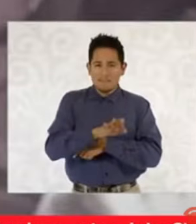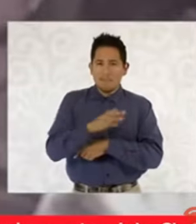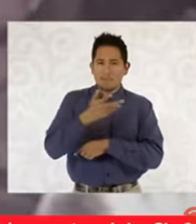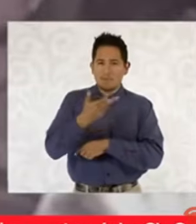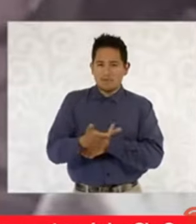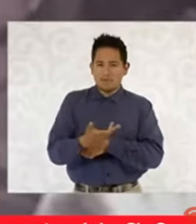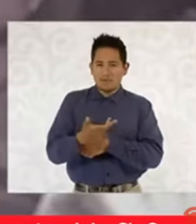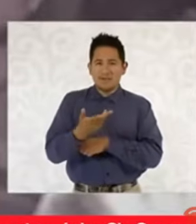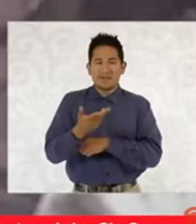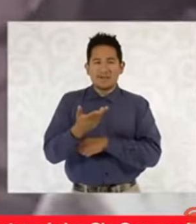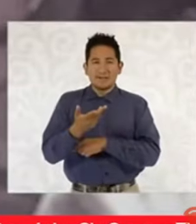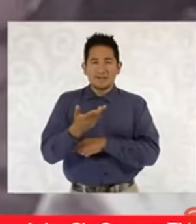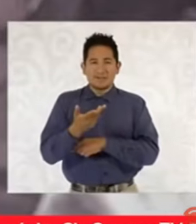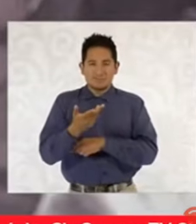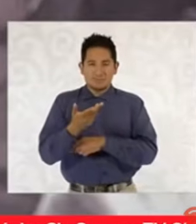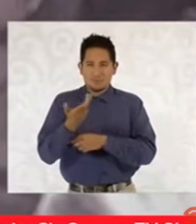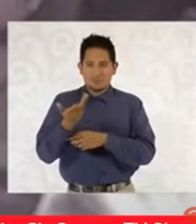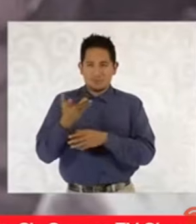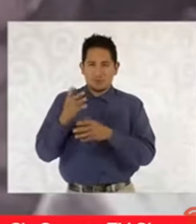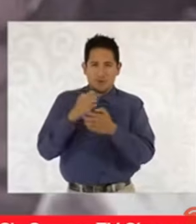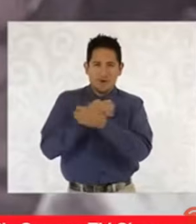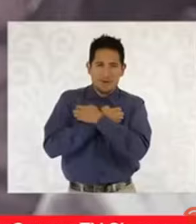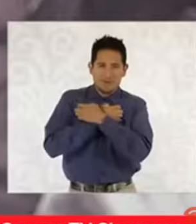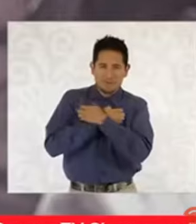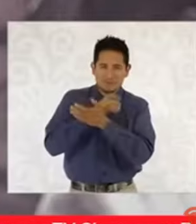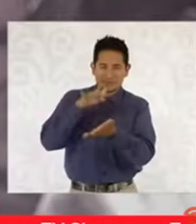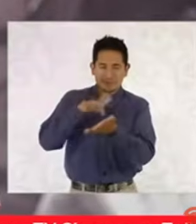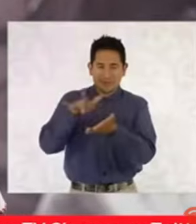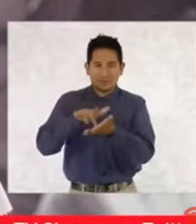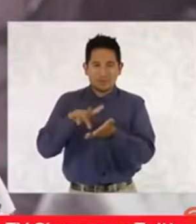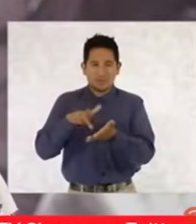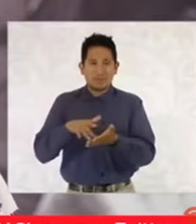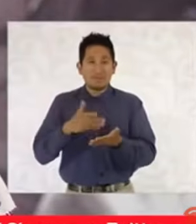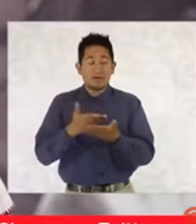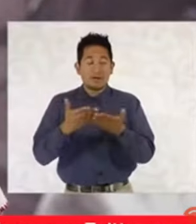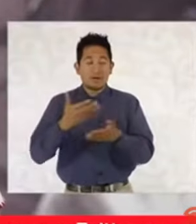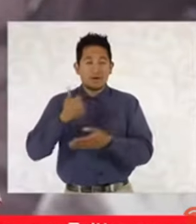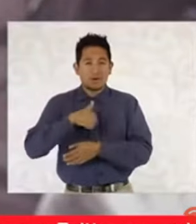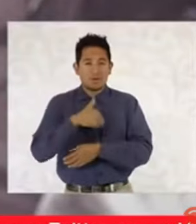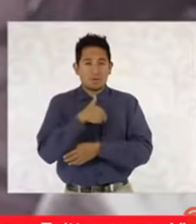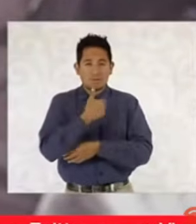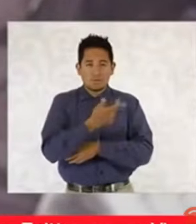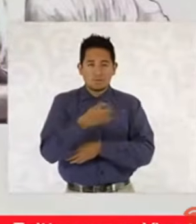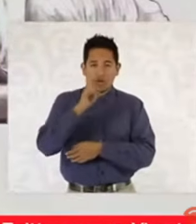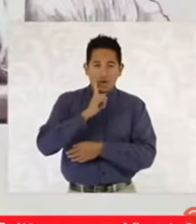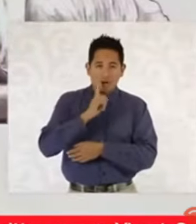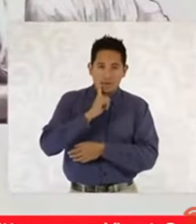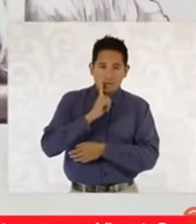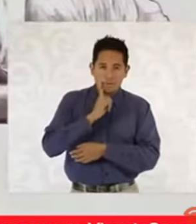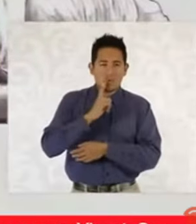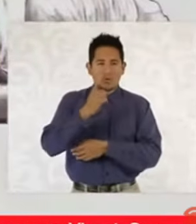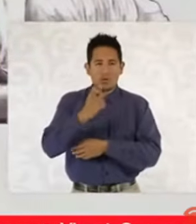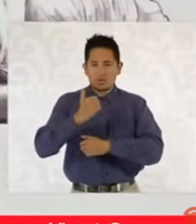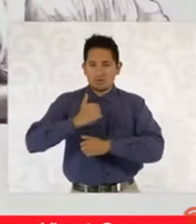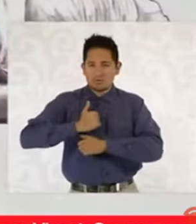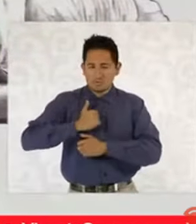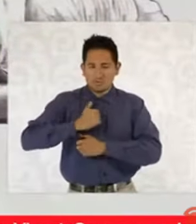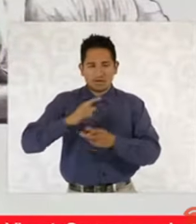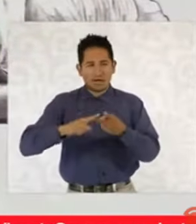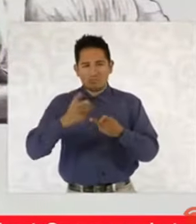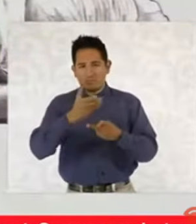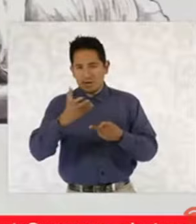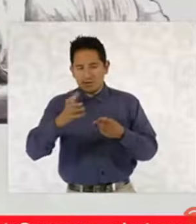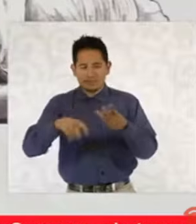recuperación. Dice: proclamemos nosotras el culto a la mujer anónima, a la obrera, a la soldadera,